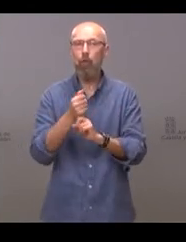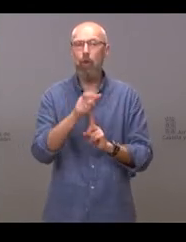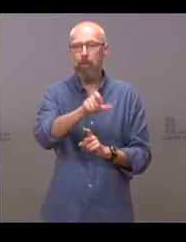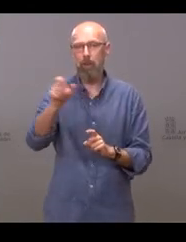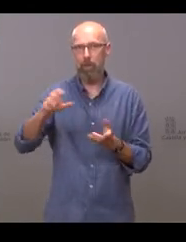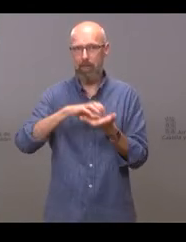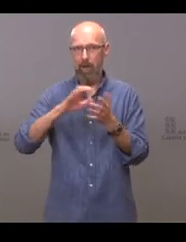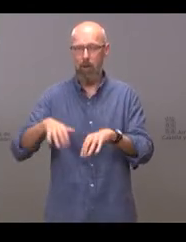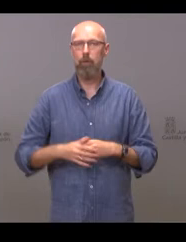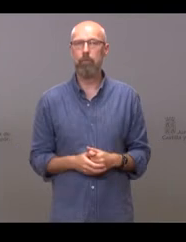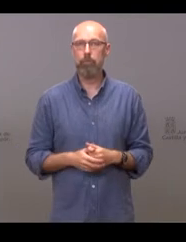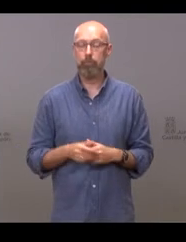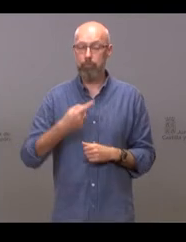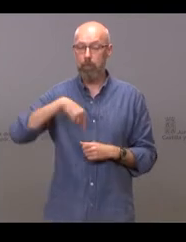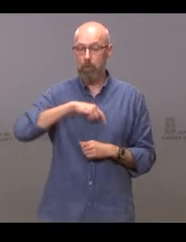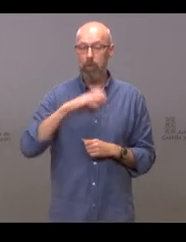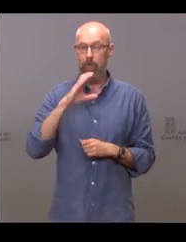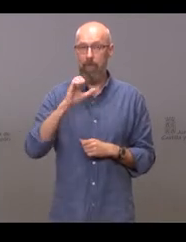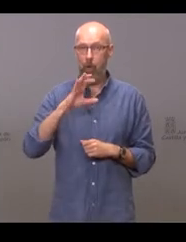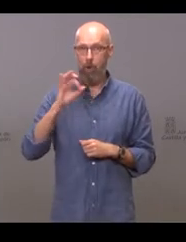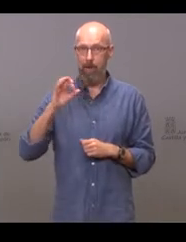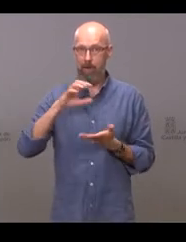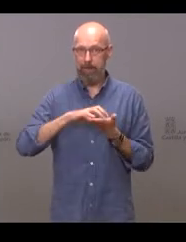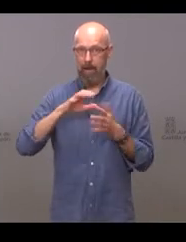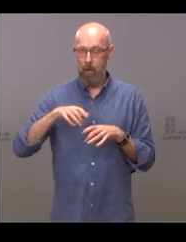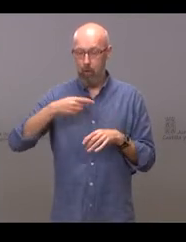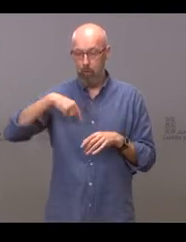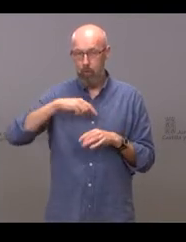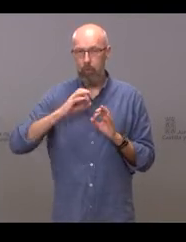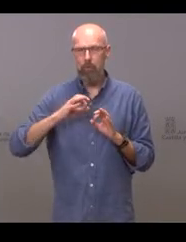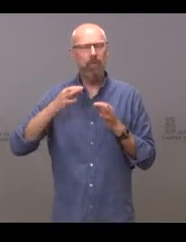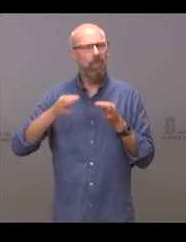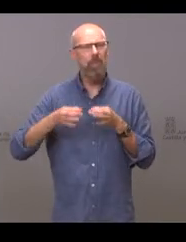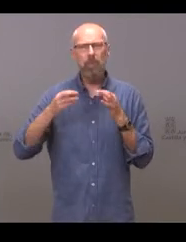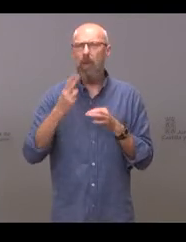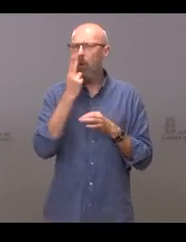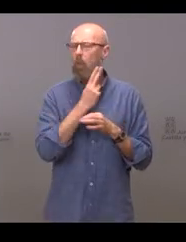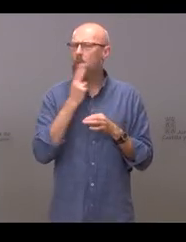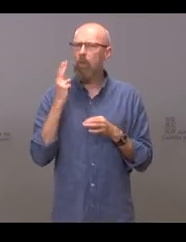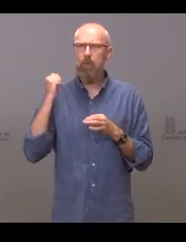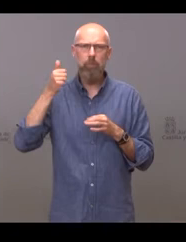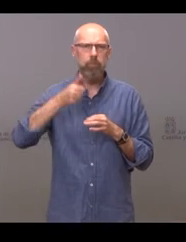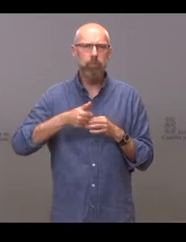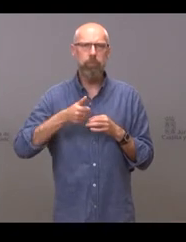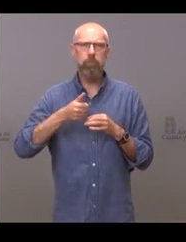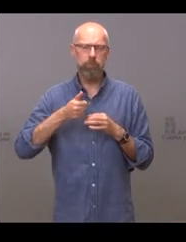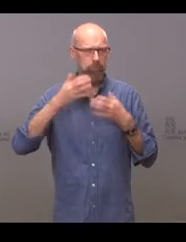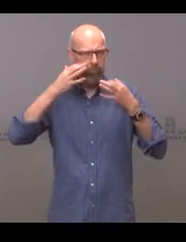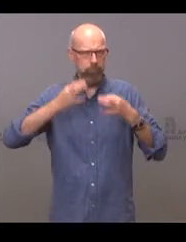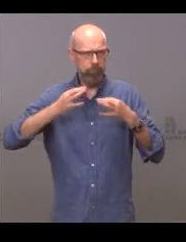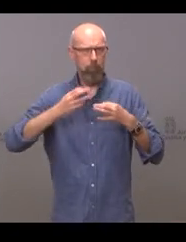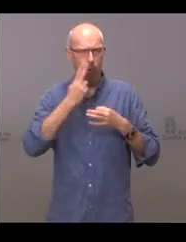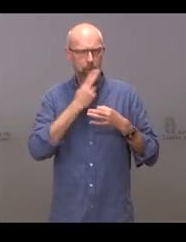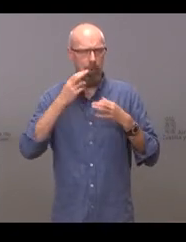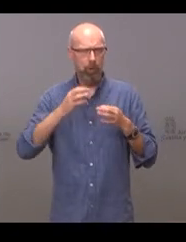ceoe y castilla-león siempre siempre hemos mantenido un compromiso creo que un compromiso verdadero con lo